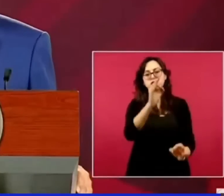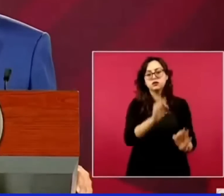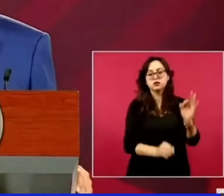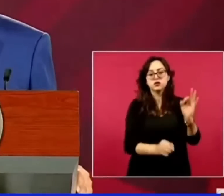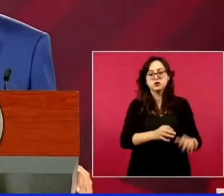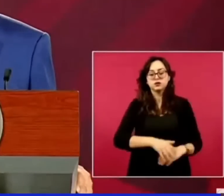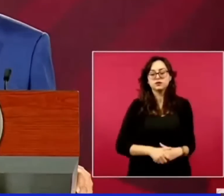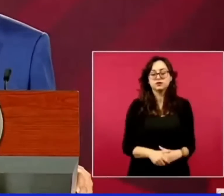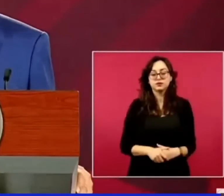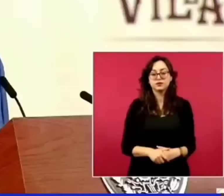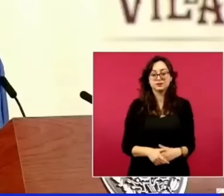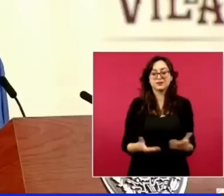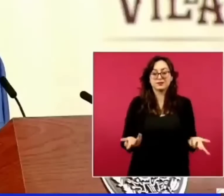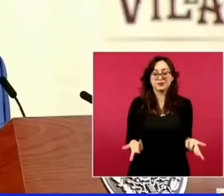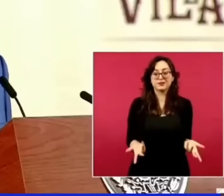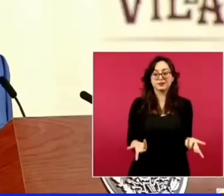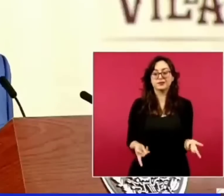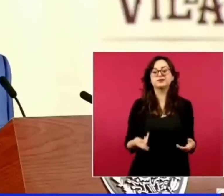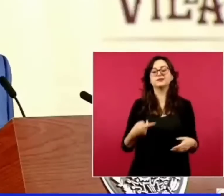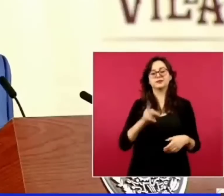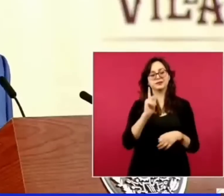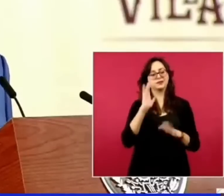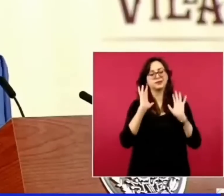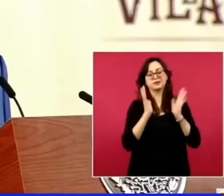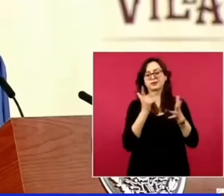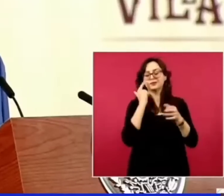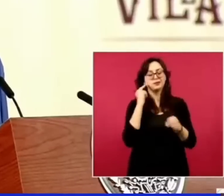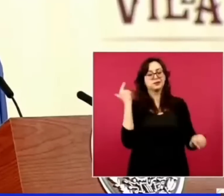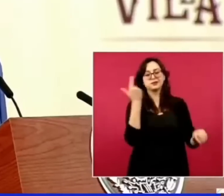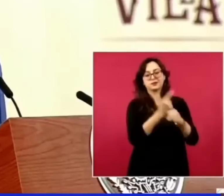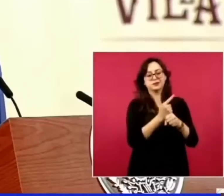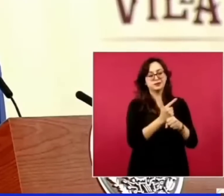parte de un modus operandi.